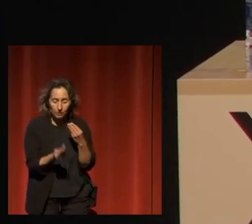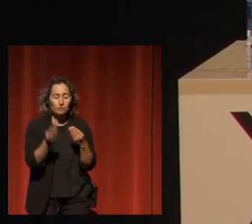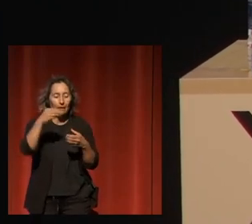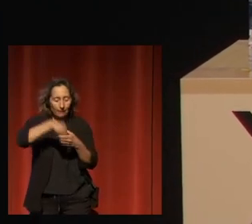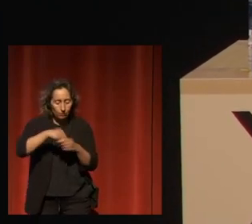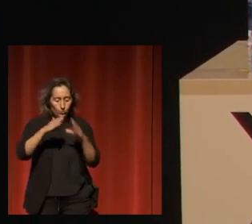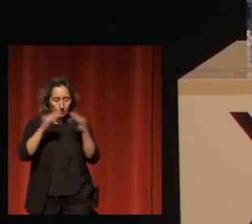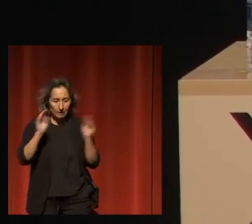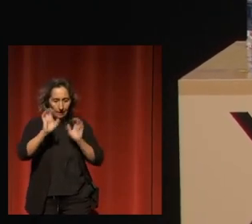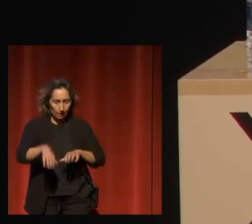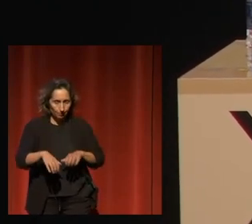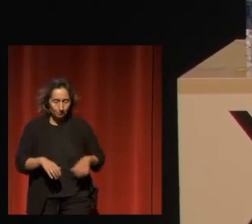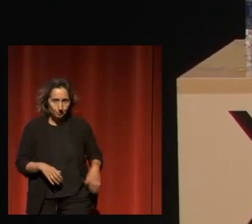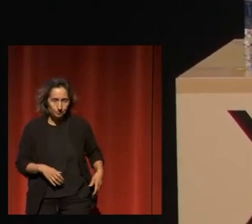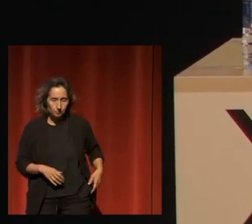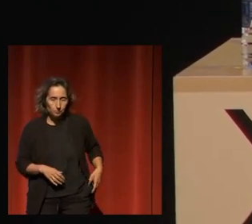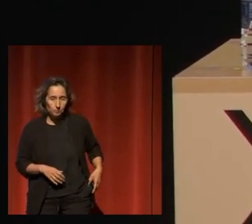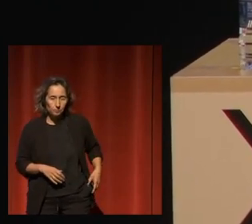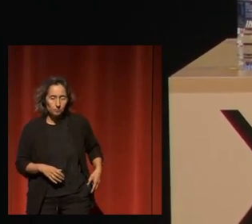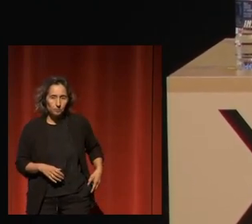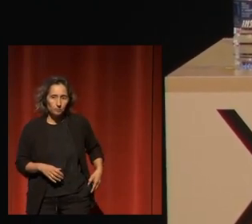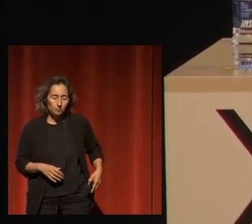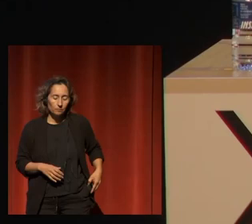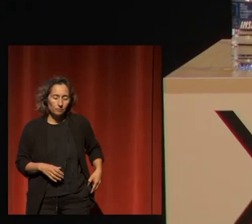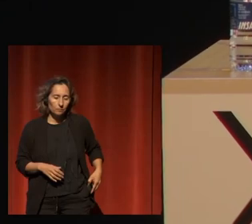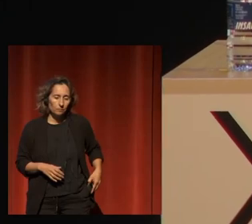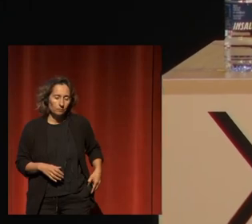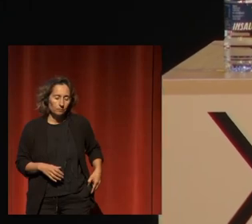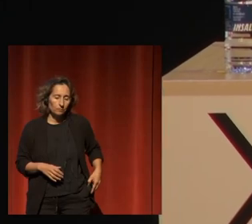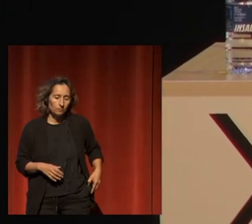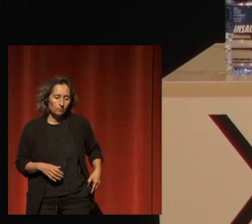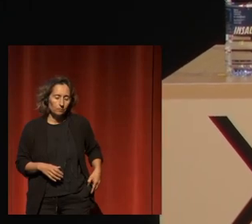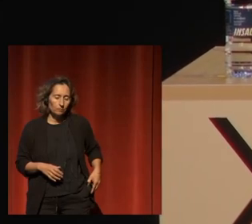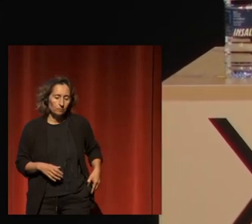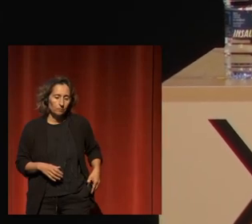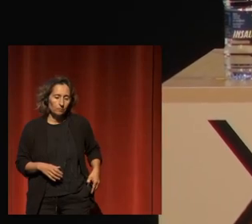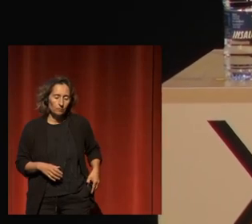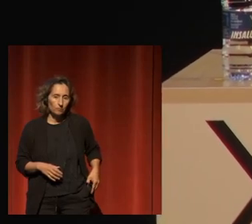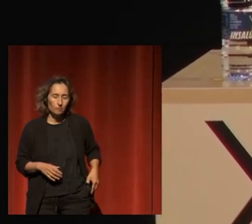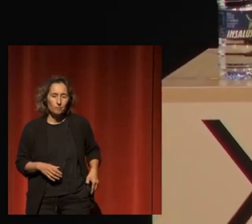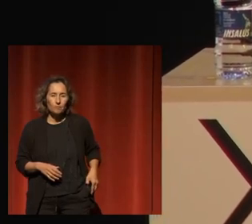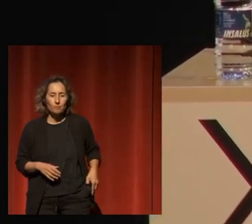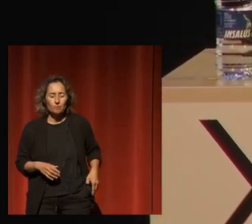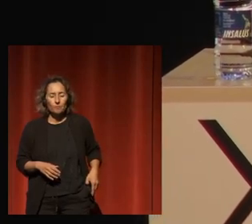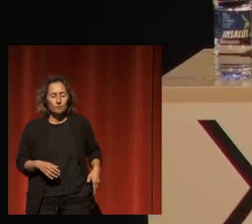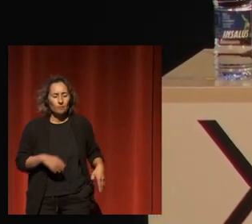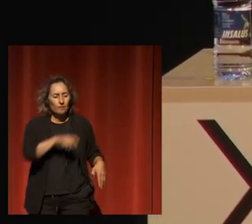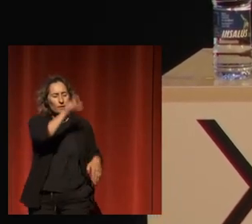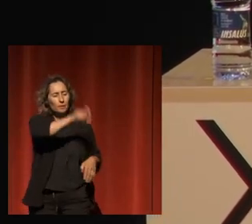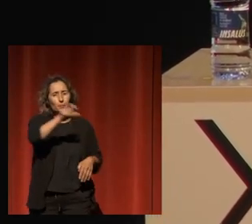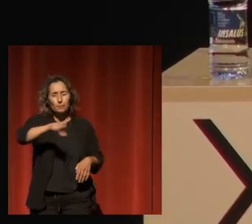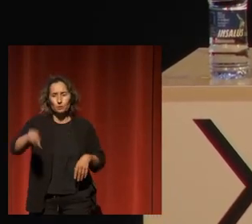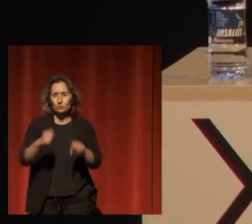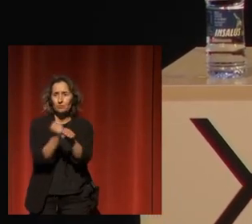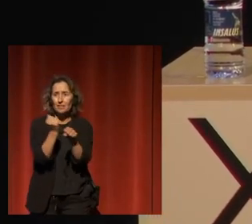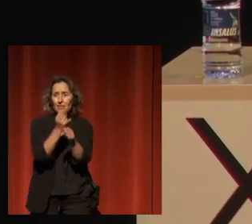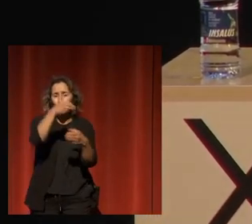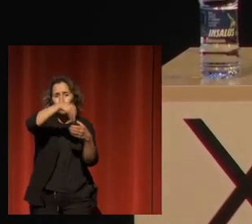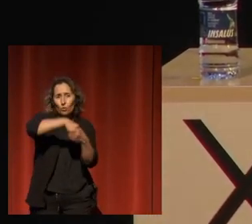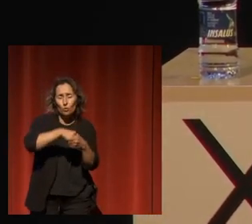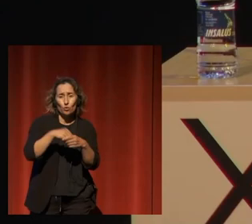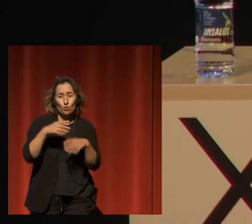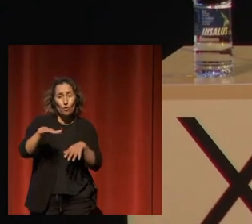Universidad de León vamos a presentar un pequeño estudio que hemos realizado sobre el personal de las bibliotecas públicas españolas en las